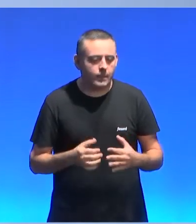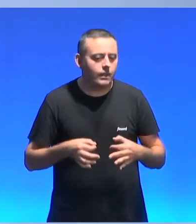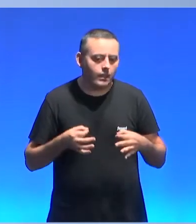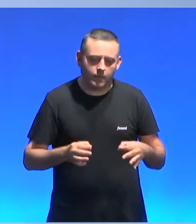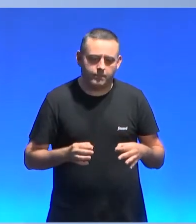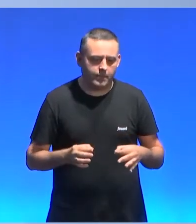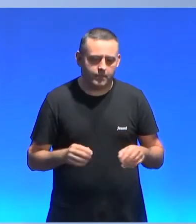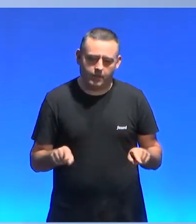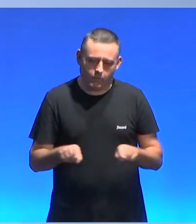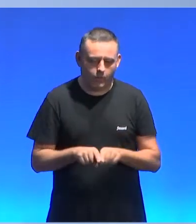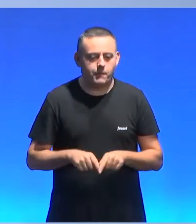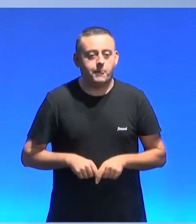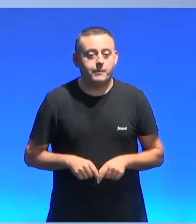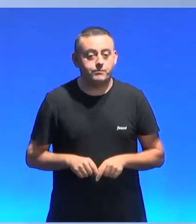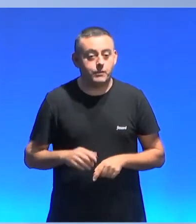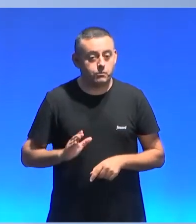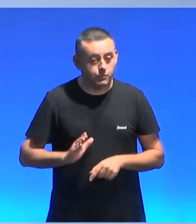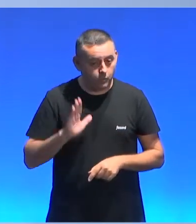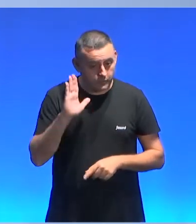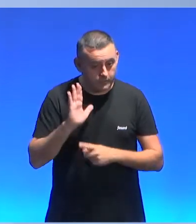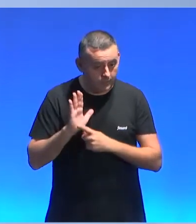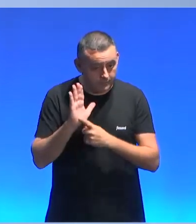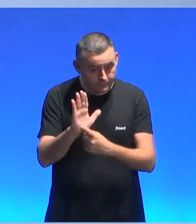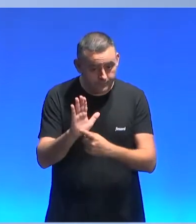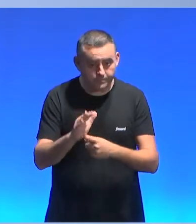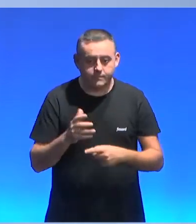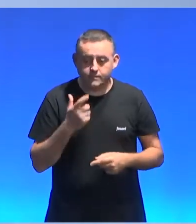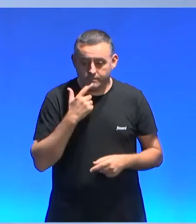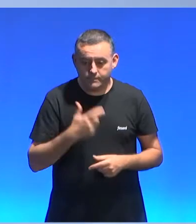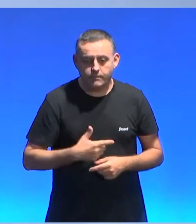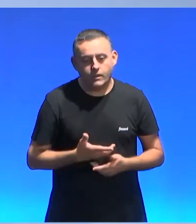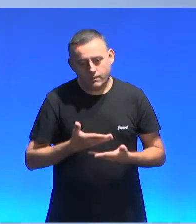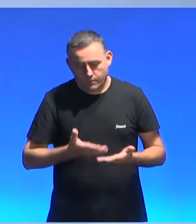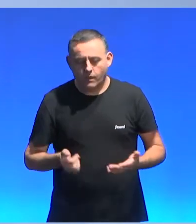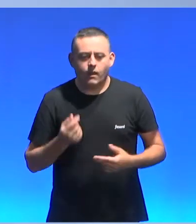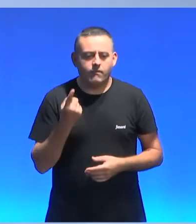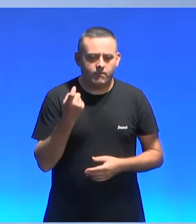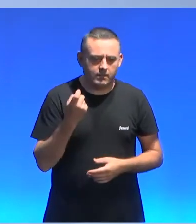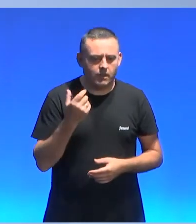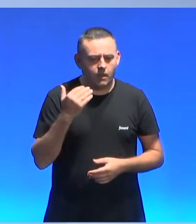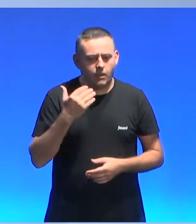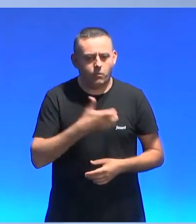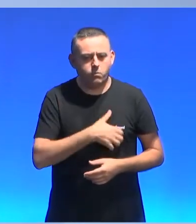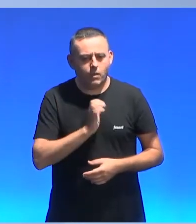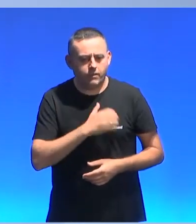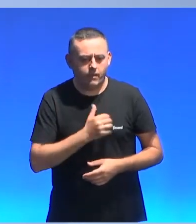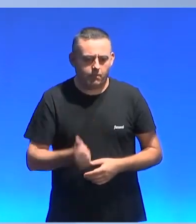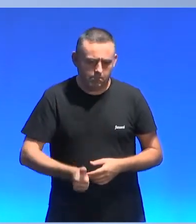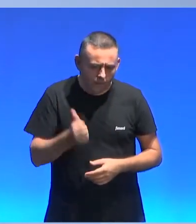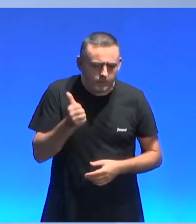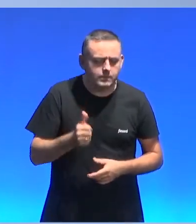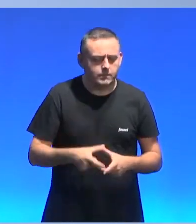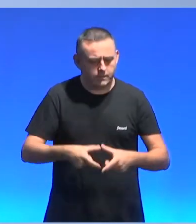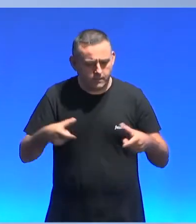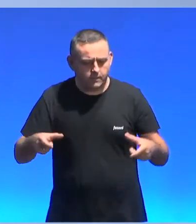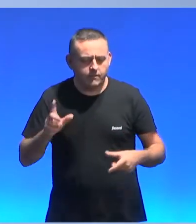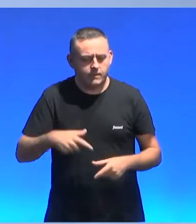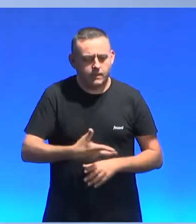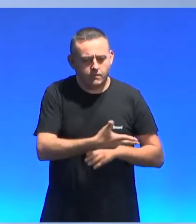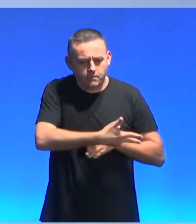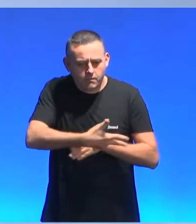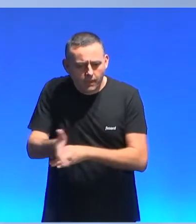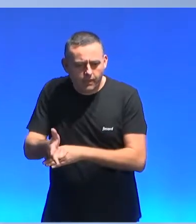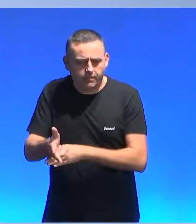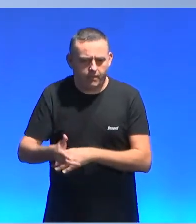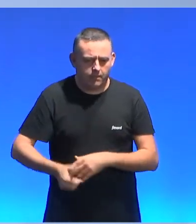son, necesitamos más policía, necesitamos cámaras de video en la calle, necesitamos que